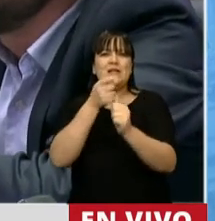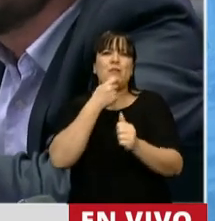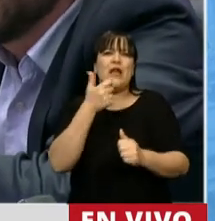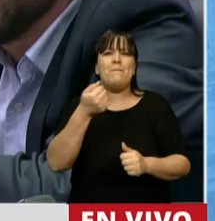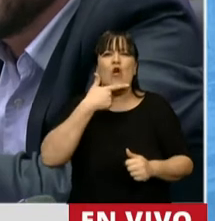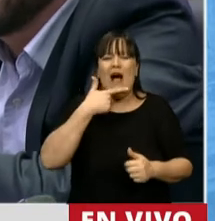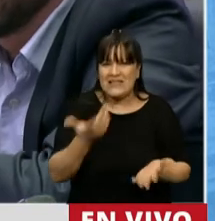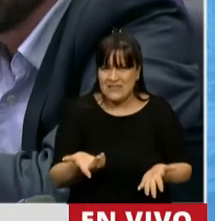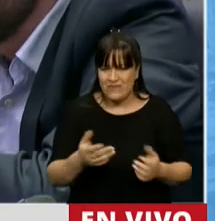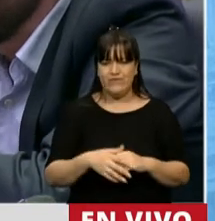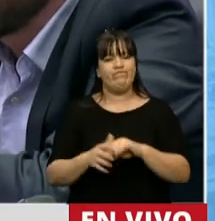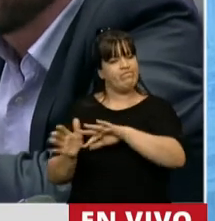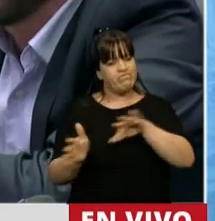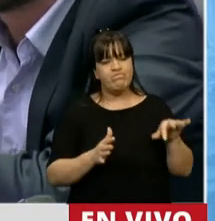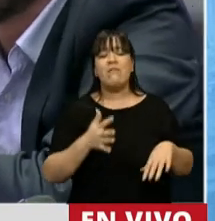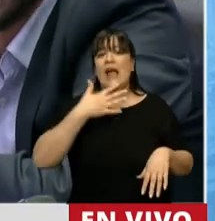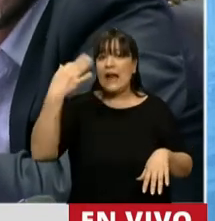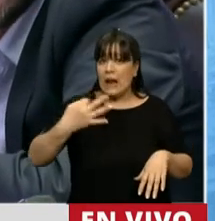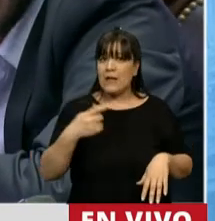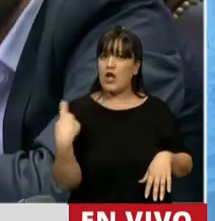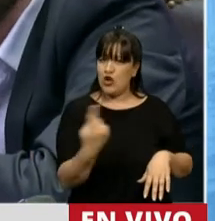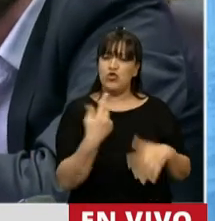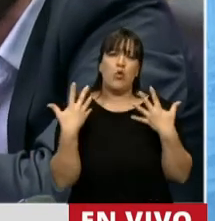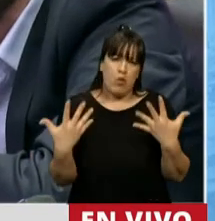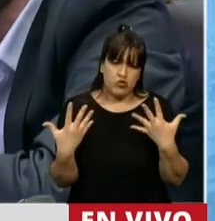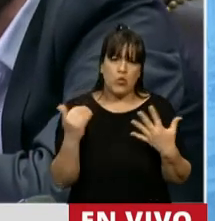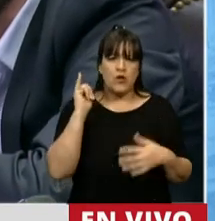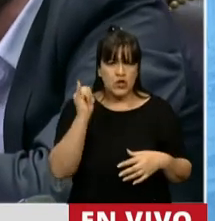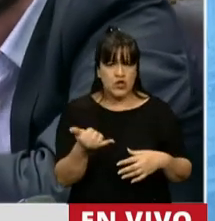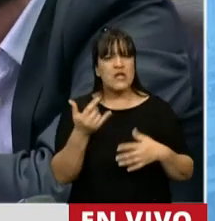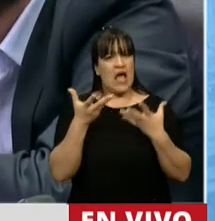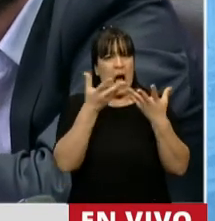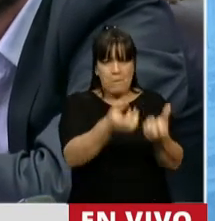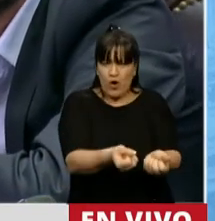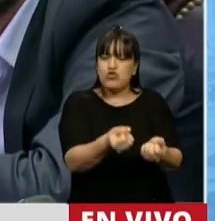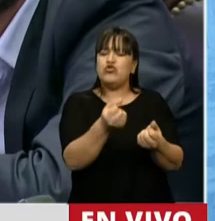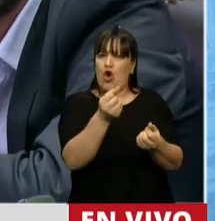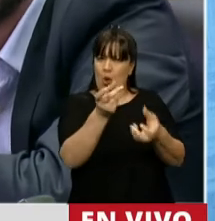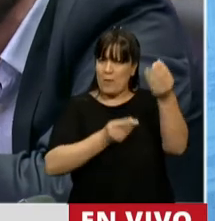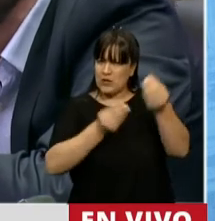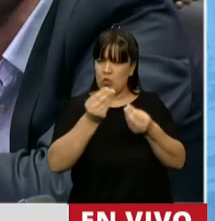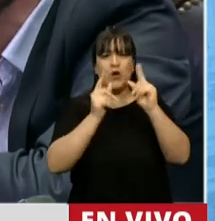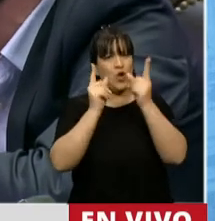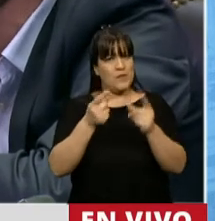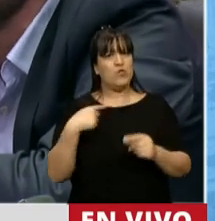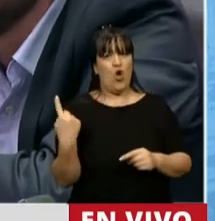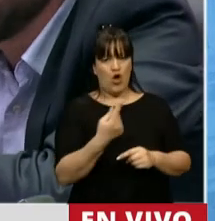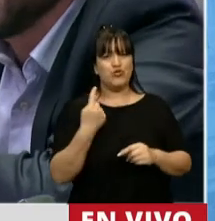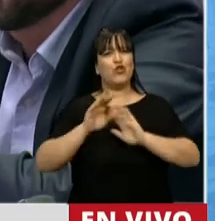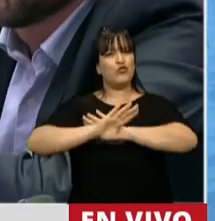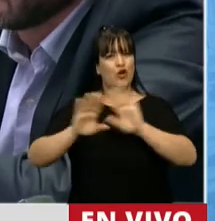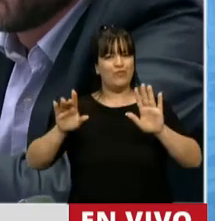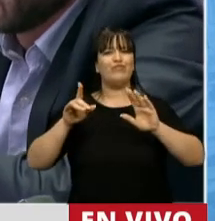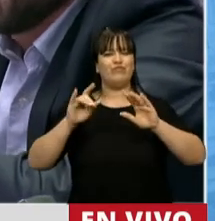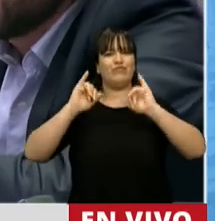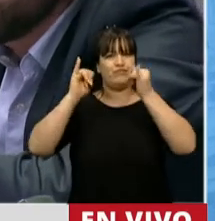Realmente, presidente, nosotros por supuesto que vamos a acompañar como lo hicimos bajo jurisdicción